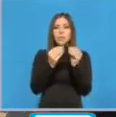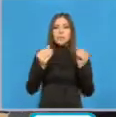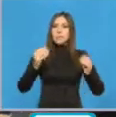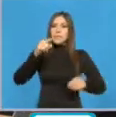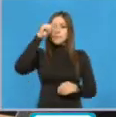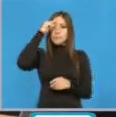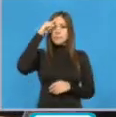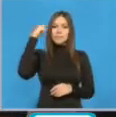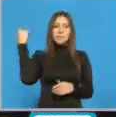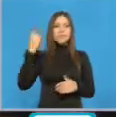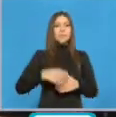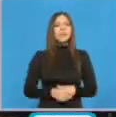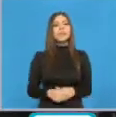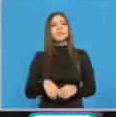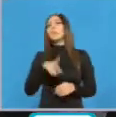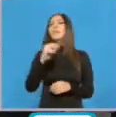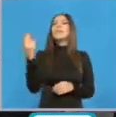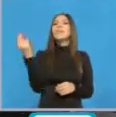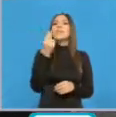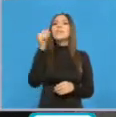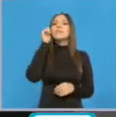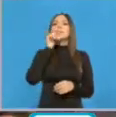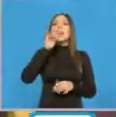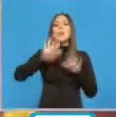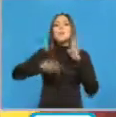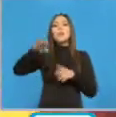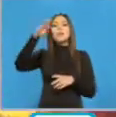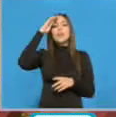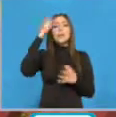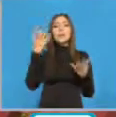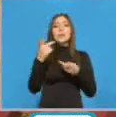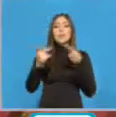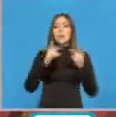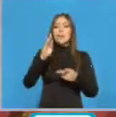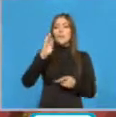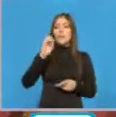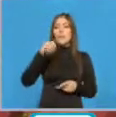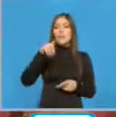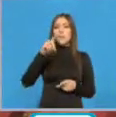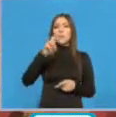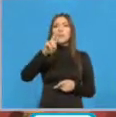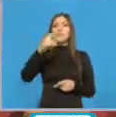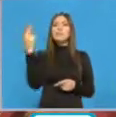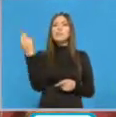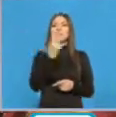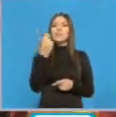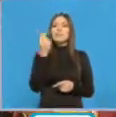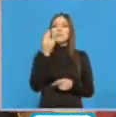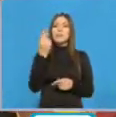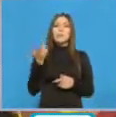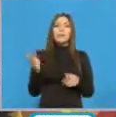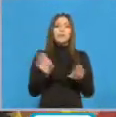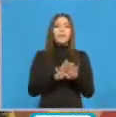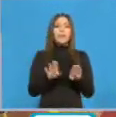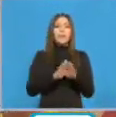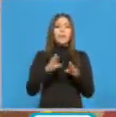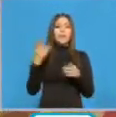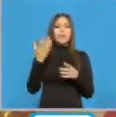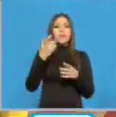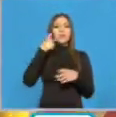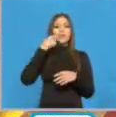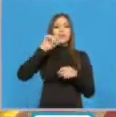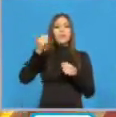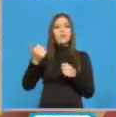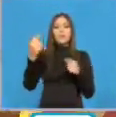chef. necesitamos, creo que este es un buen consejo, porque yo siempre pensé que para hacer un fondue necesitaba estas, ya sabes, que les llaman, no sé cómo ¿Las se llaman. fondiulleras?